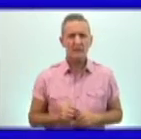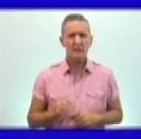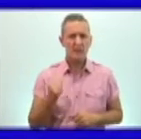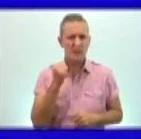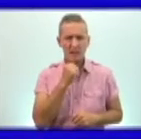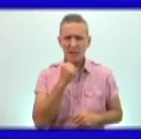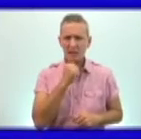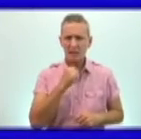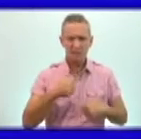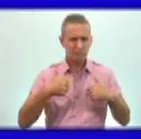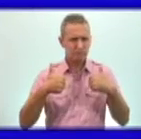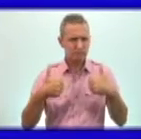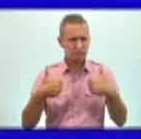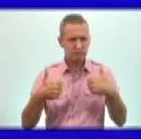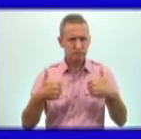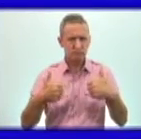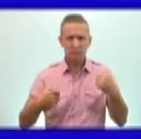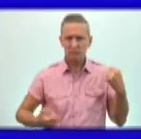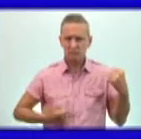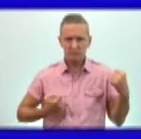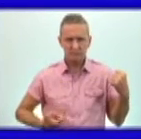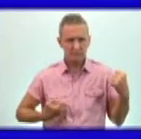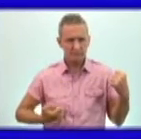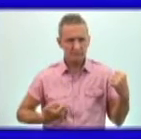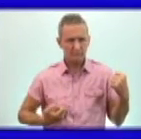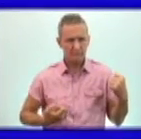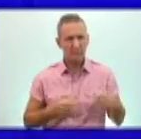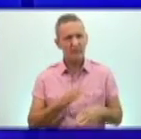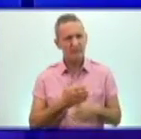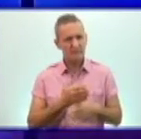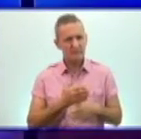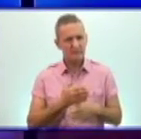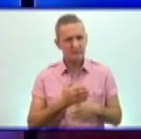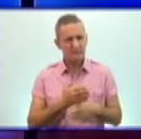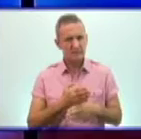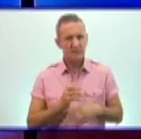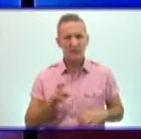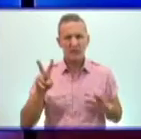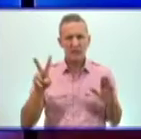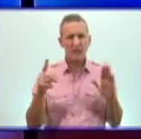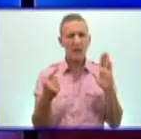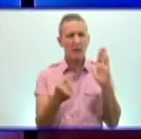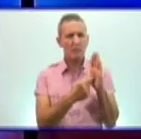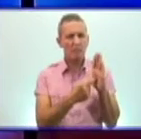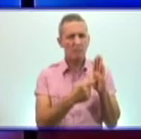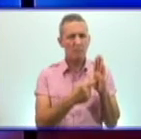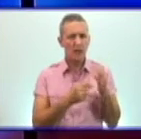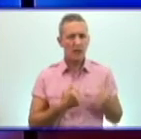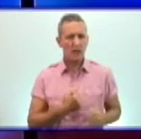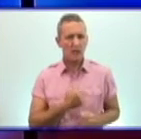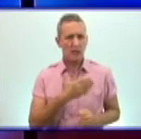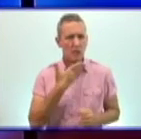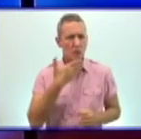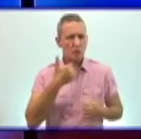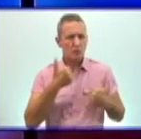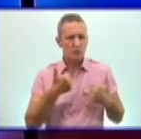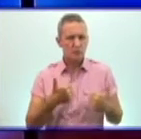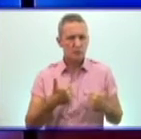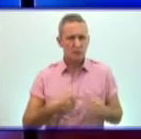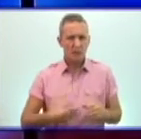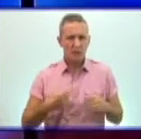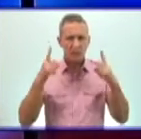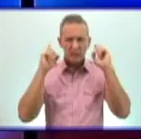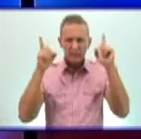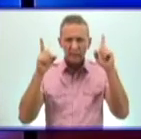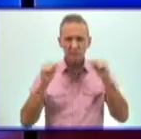más extraordinario de nuestros combatientes. ¿Qué significa ser valioso? ¿Qué significa desde el punto de vista de la cultura